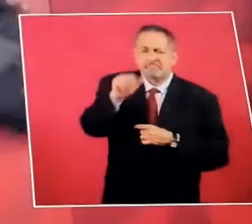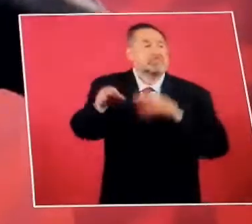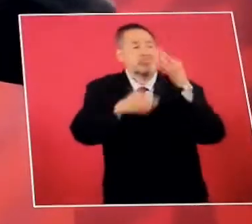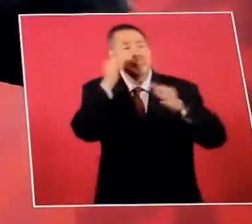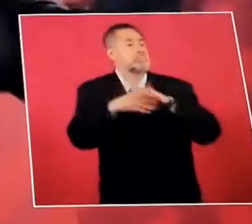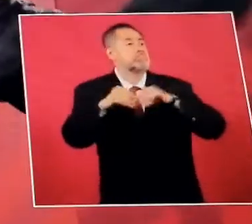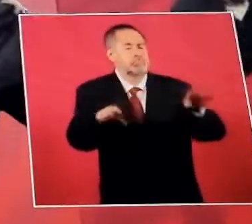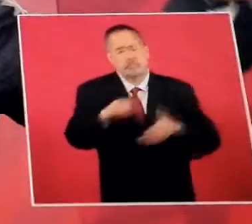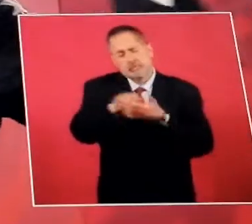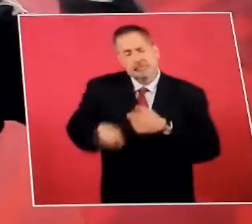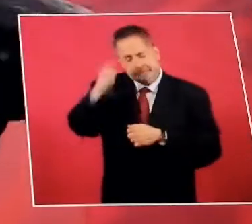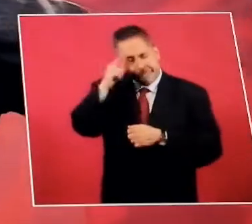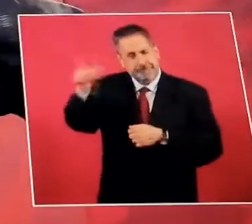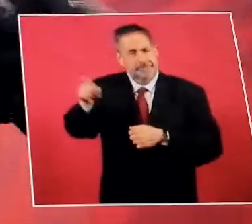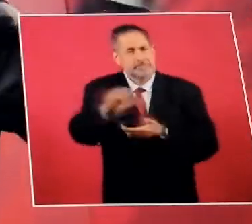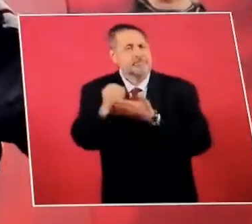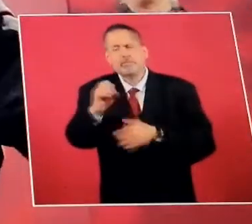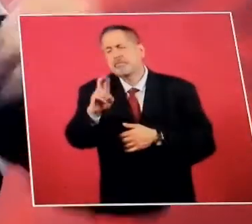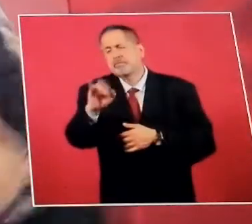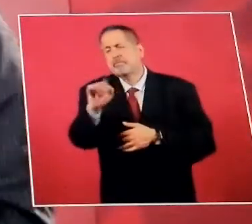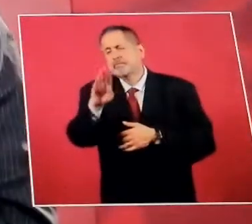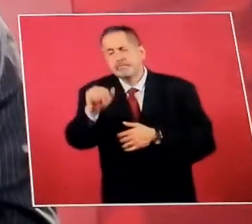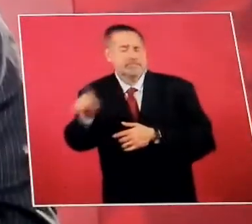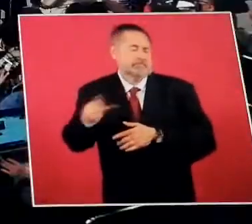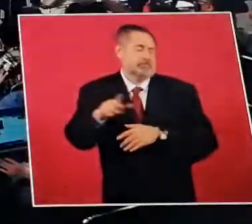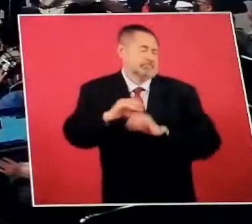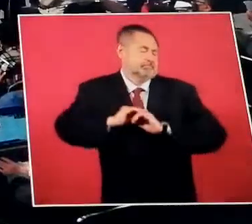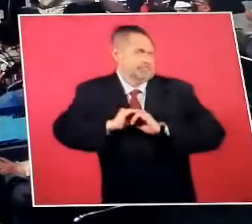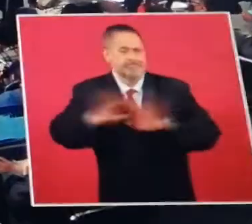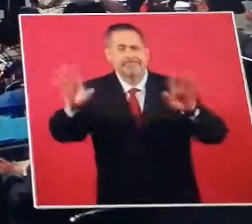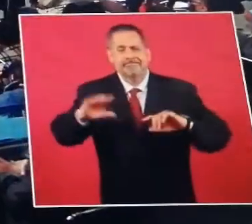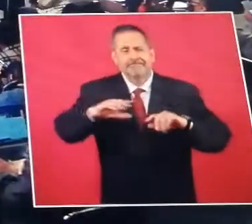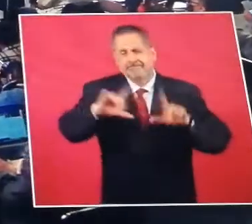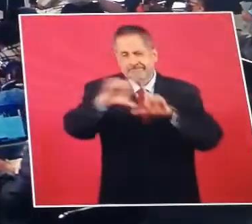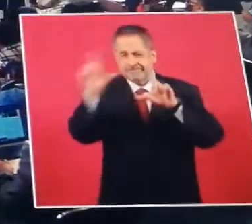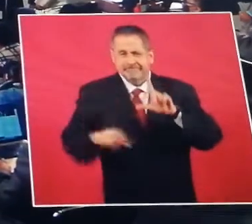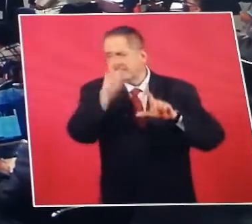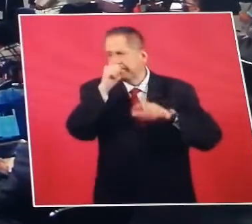El caso de Orizaba fue nota nacional.